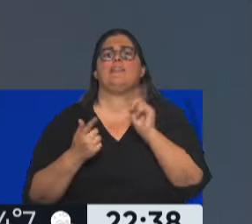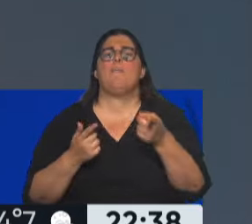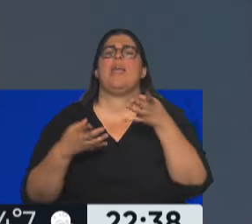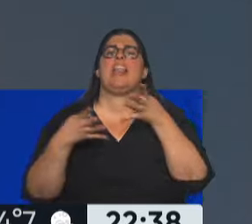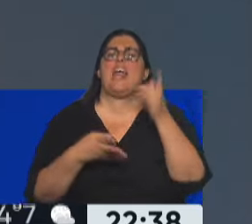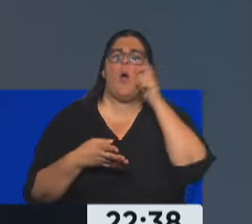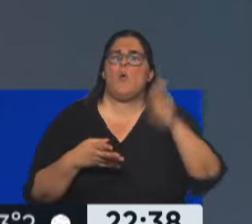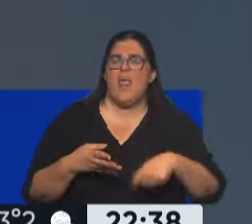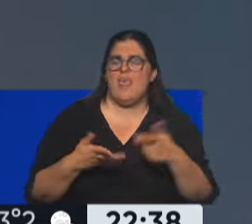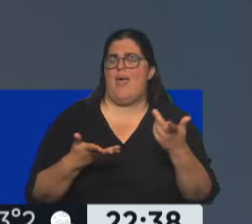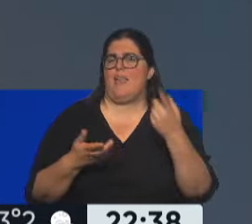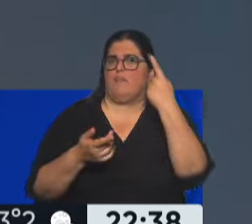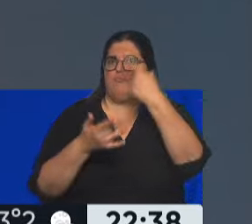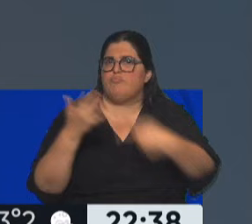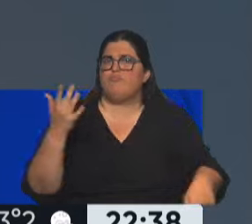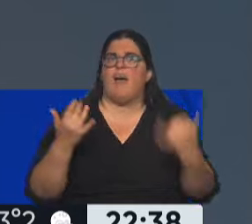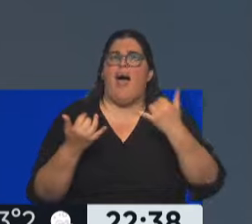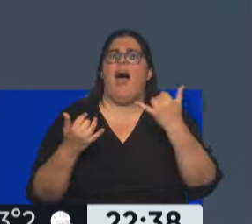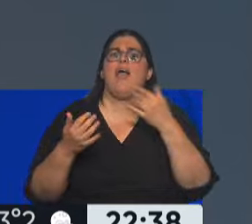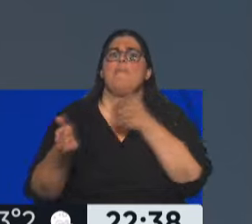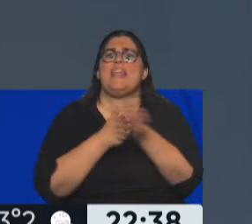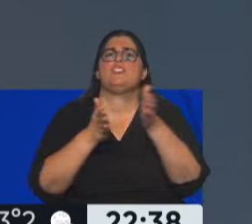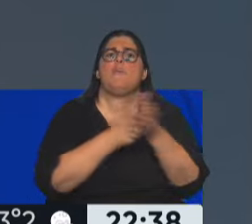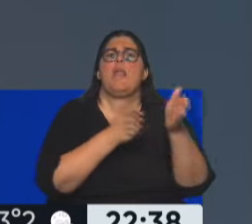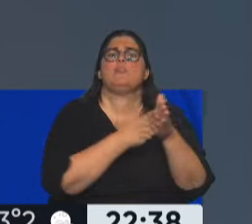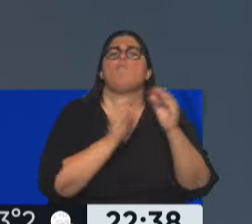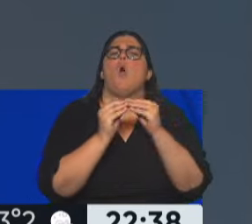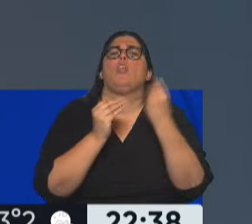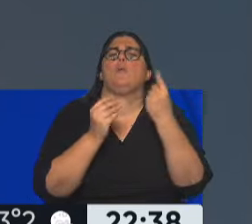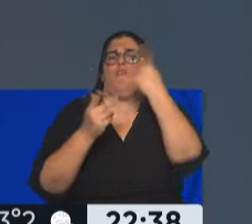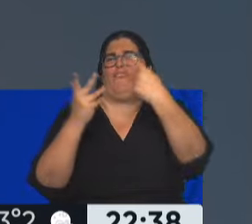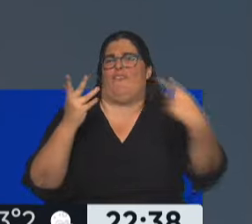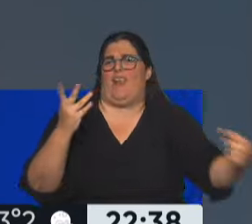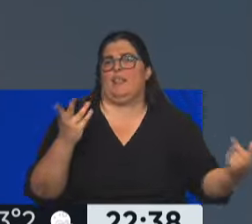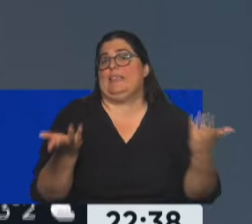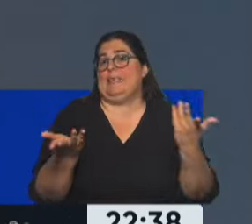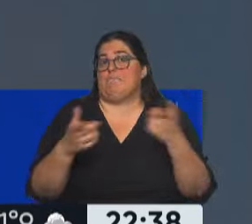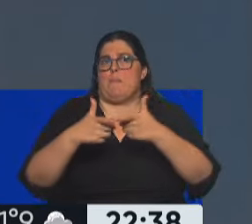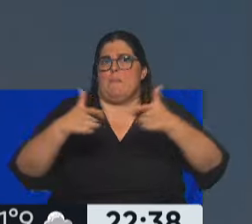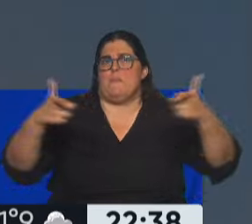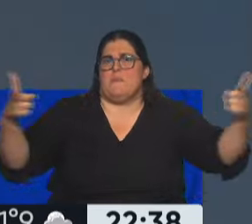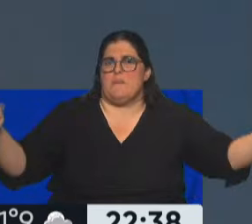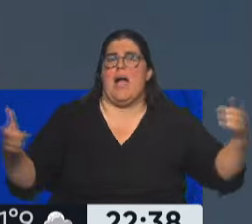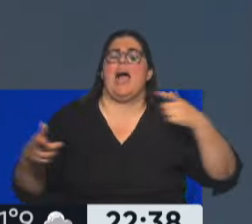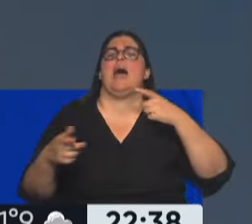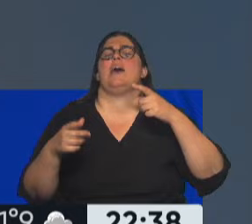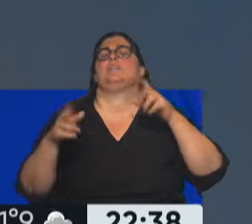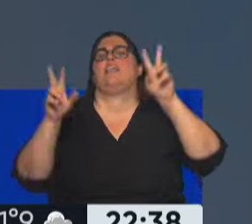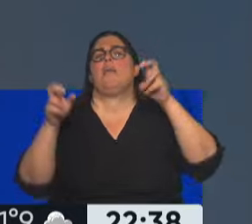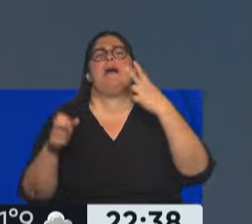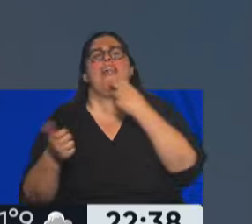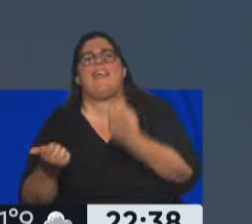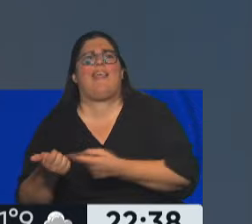cual. Entonces se están multiplicando los focos de migración y en el medio hay cuestiones geopolíticas,